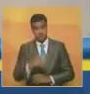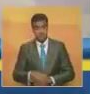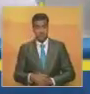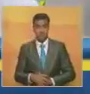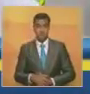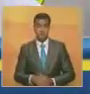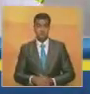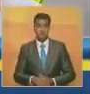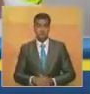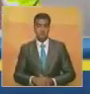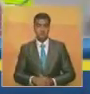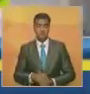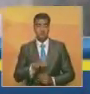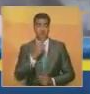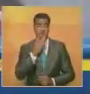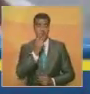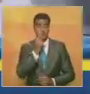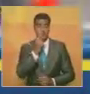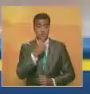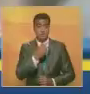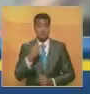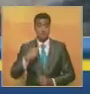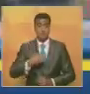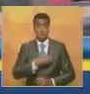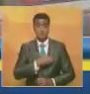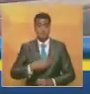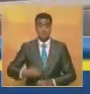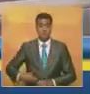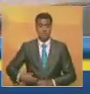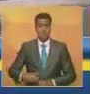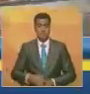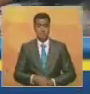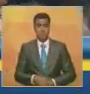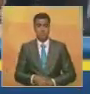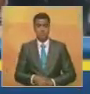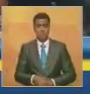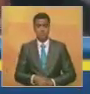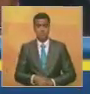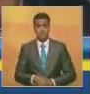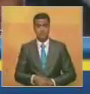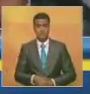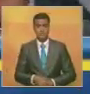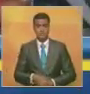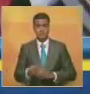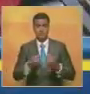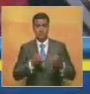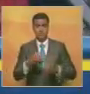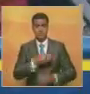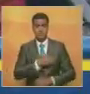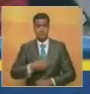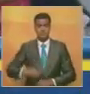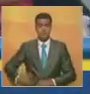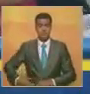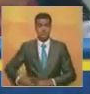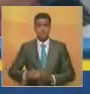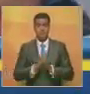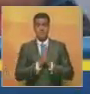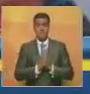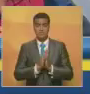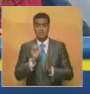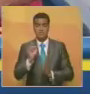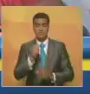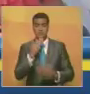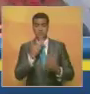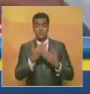temporadistas. Mira, por lo menos este muchacho no tiene cinturón de seguridad. Hijo, el consejo que les doy, el cinturón de seguridad, papá.